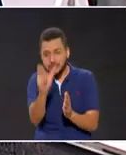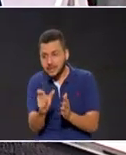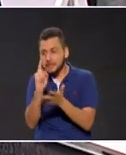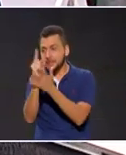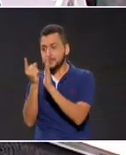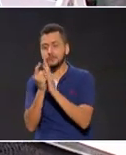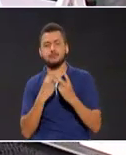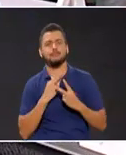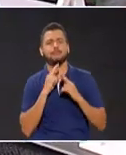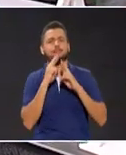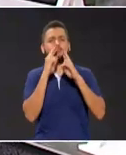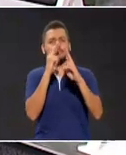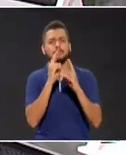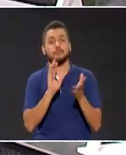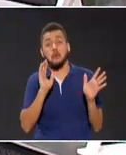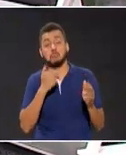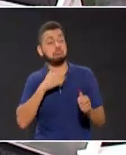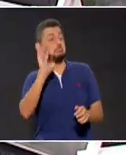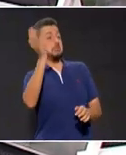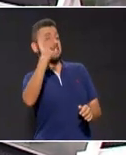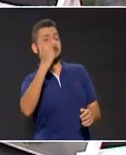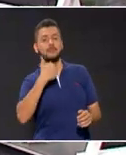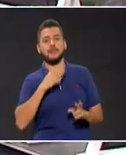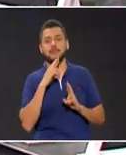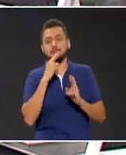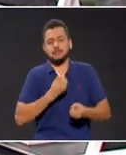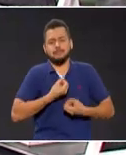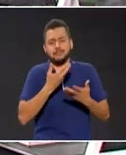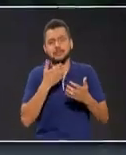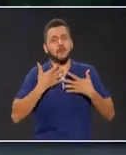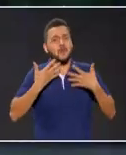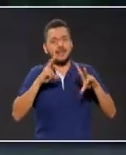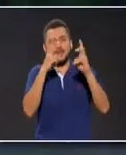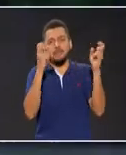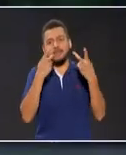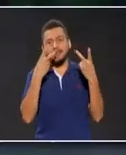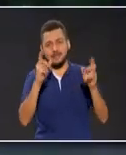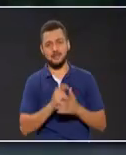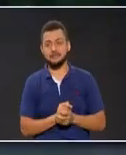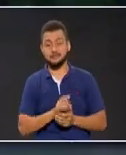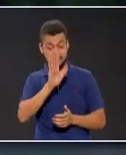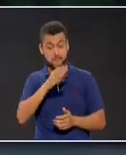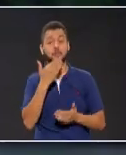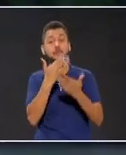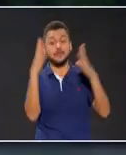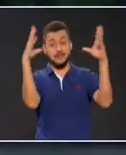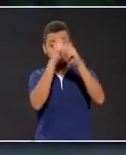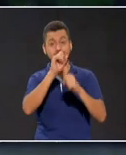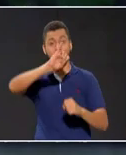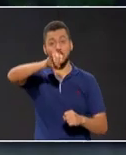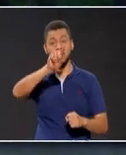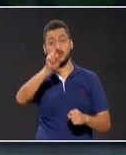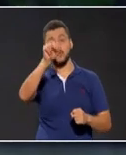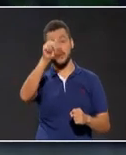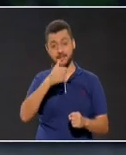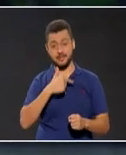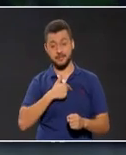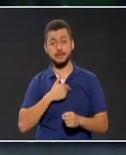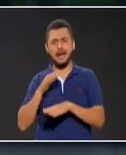fuera o en despedirse simplemente. Iniciamos con usted, Juan David. Buenas noches, mi nombre es Juan David Valderrama. Los invito